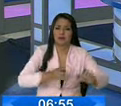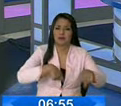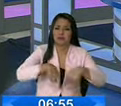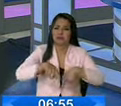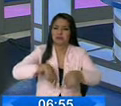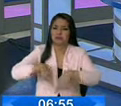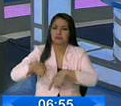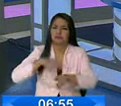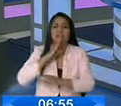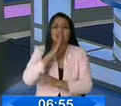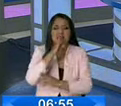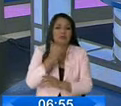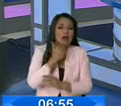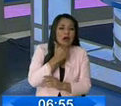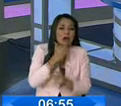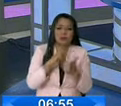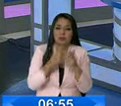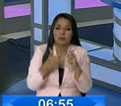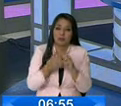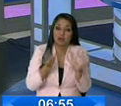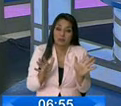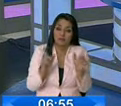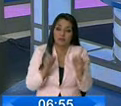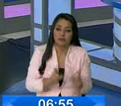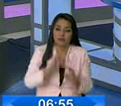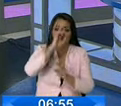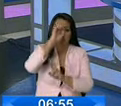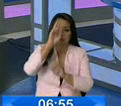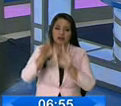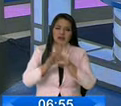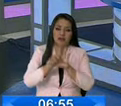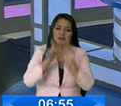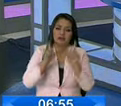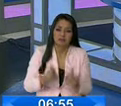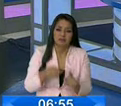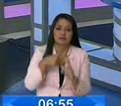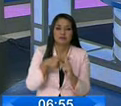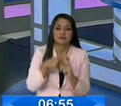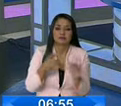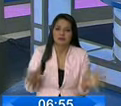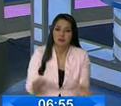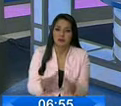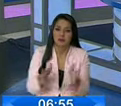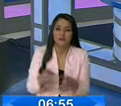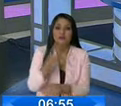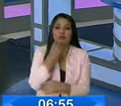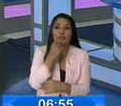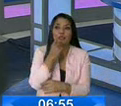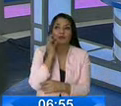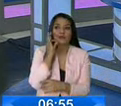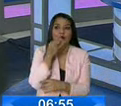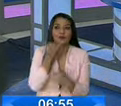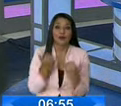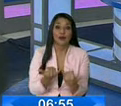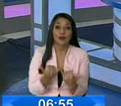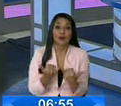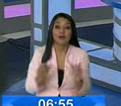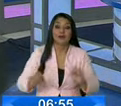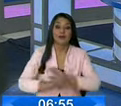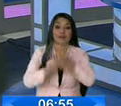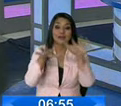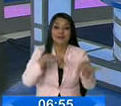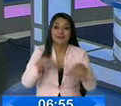tienen consecuencias de nuestro accionar. Así que pongamos de espíritu, pongámosle ganas, desayune rico, y que su día realmente sea lleno